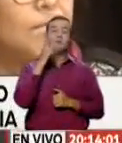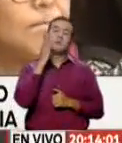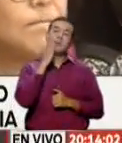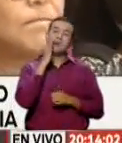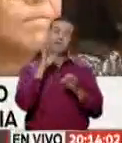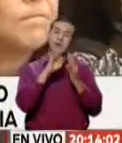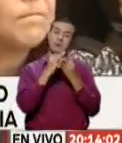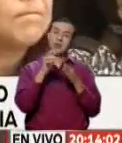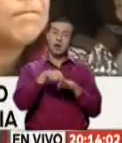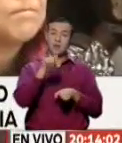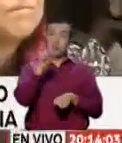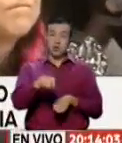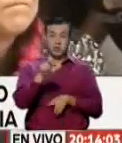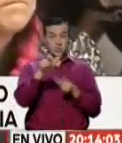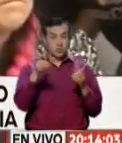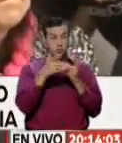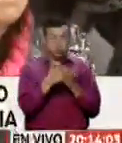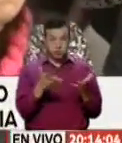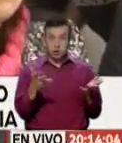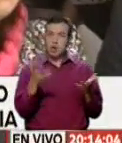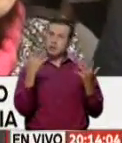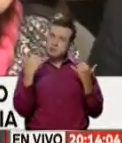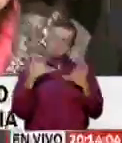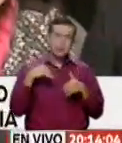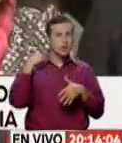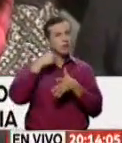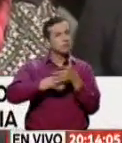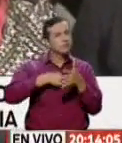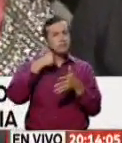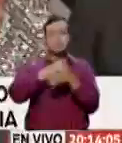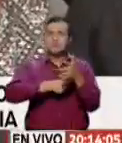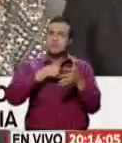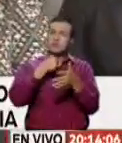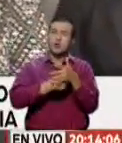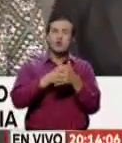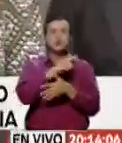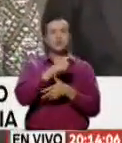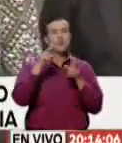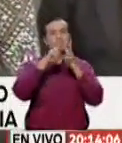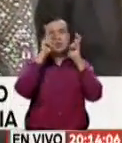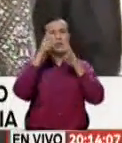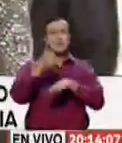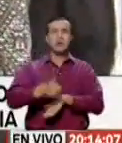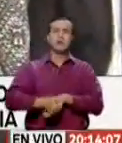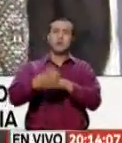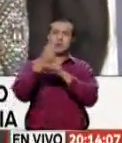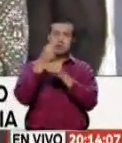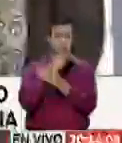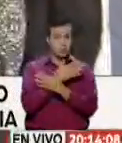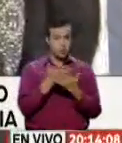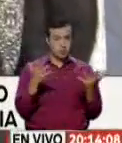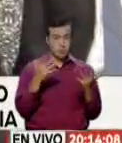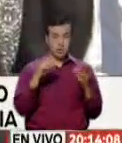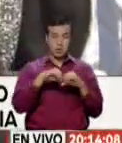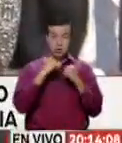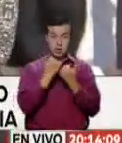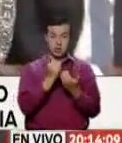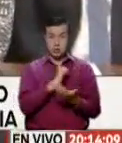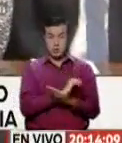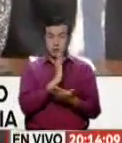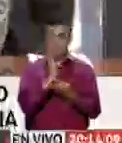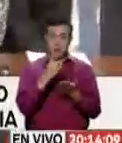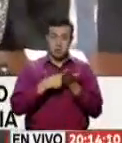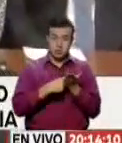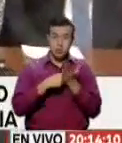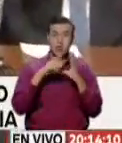familia y abogado de las víctimas intensifican su lucha exponiendo sus casos ante las autoridades. En la asamblea se